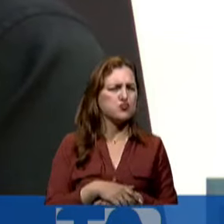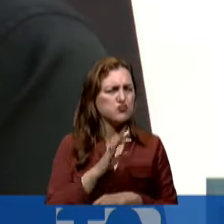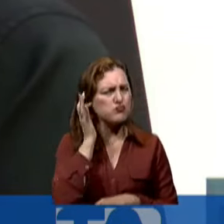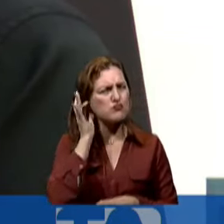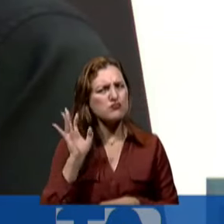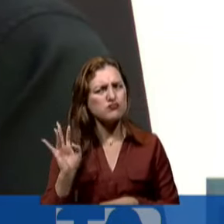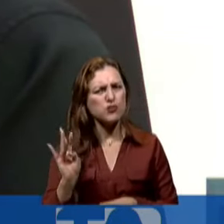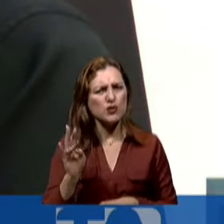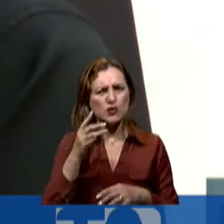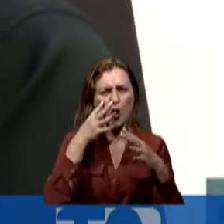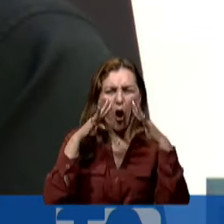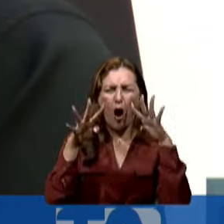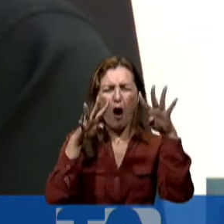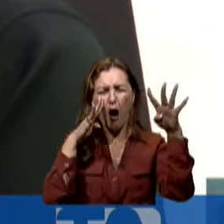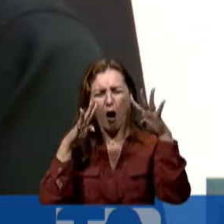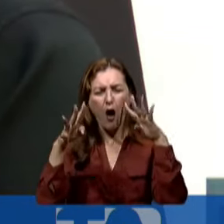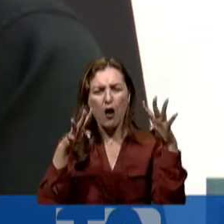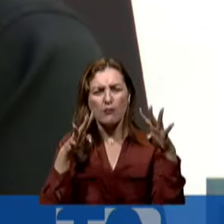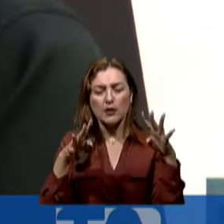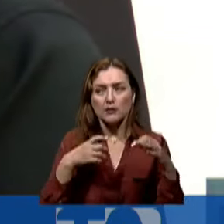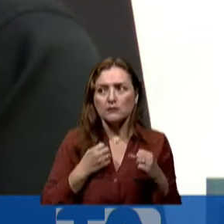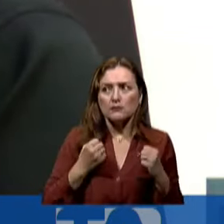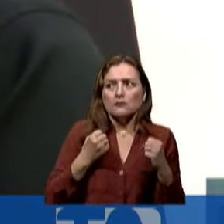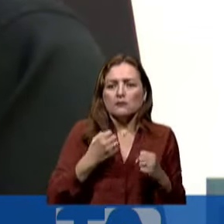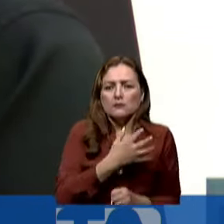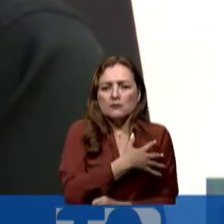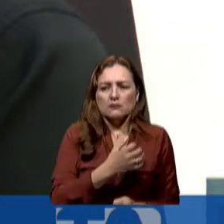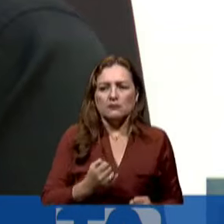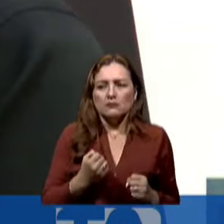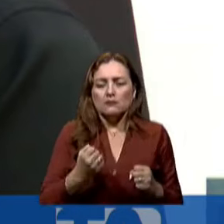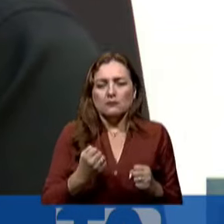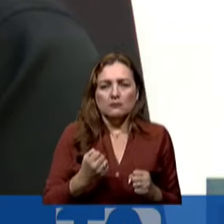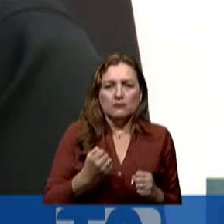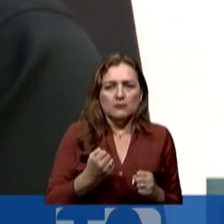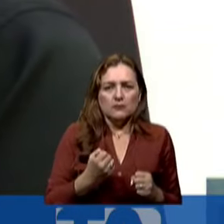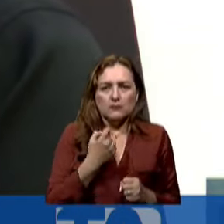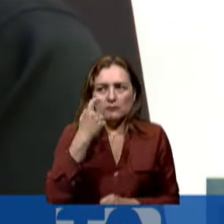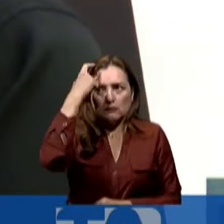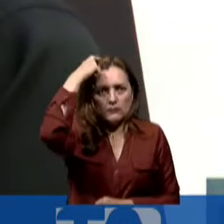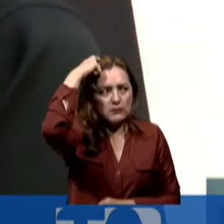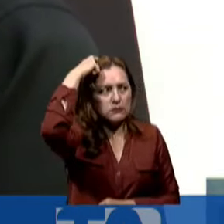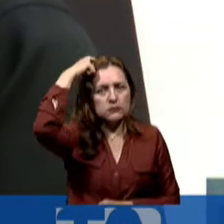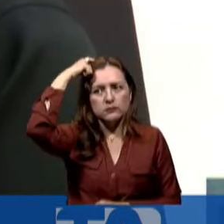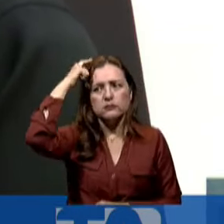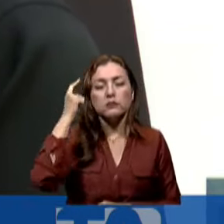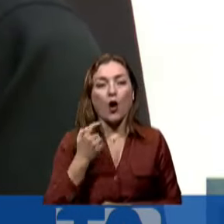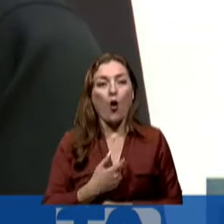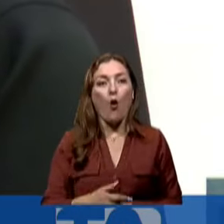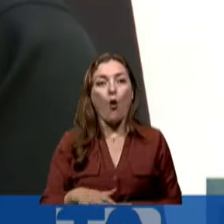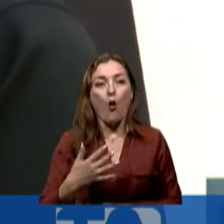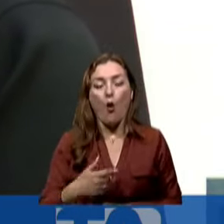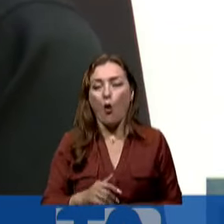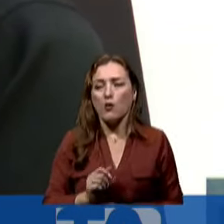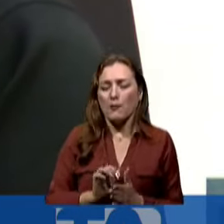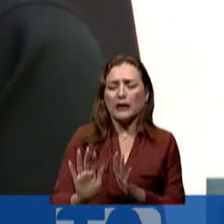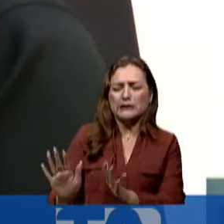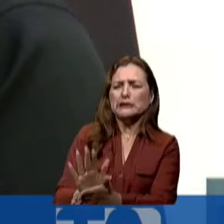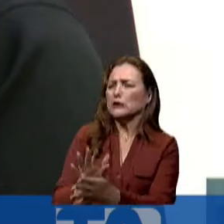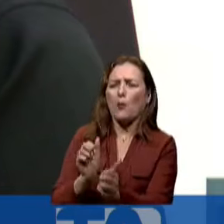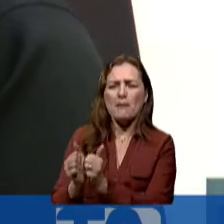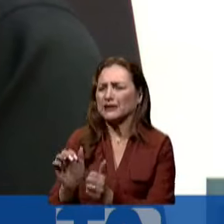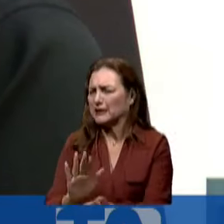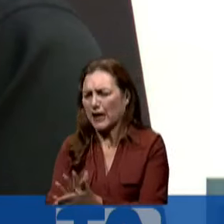que ponerme fuerte para, o sea, disimular que no pasa nada para que se tranquilice,